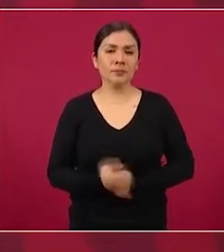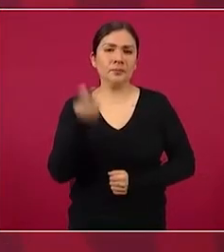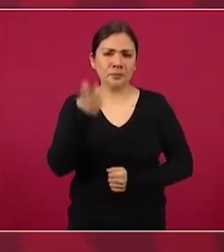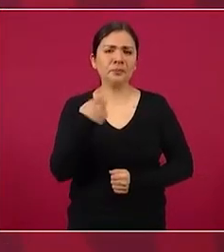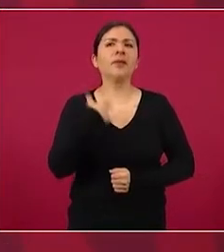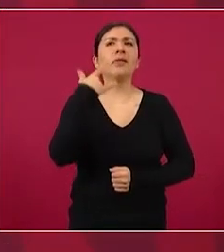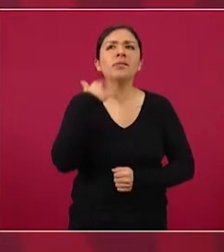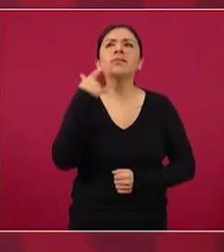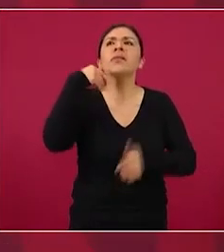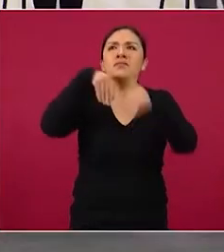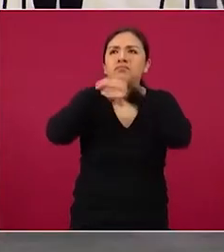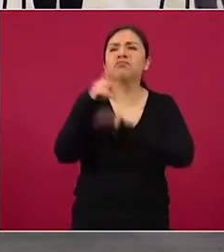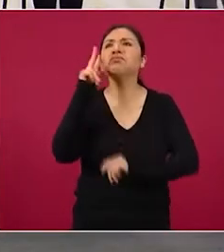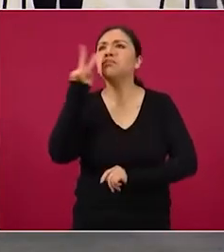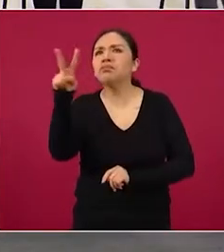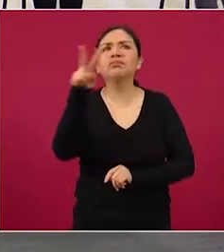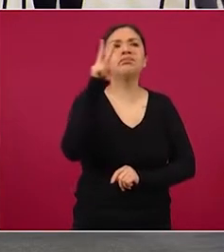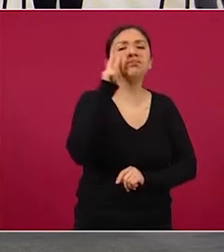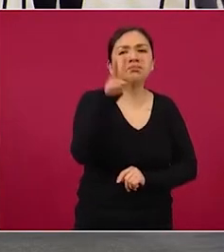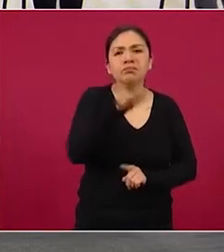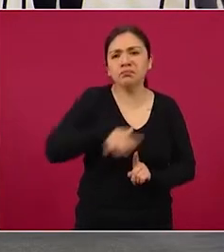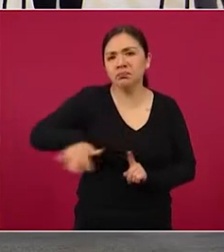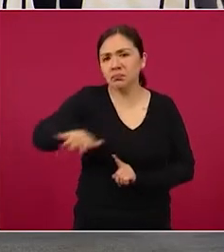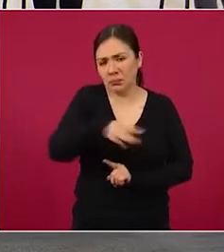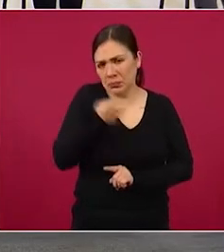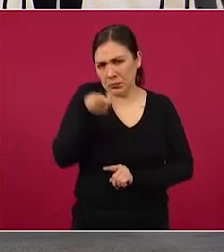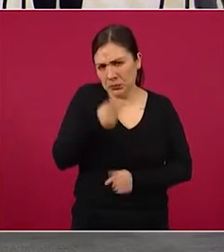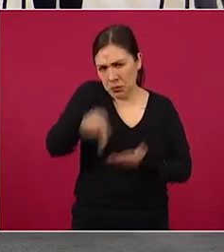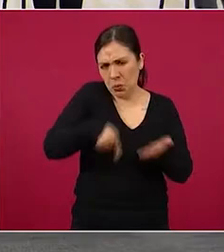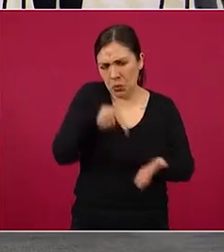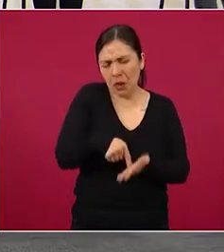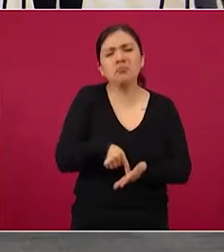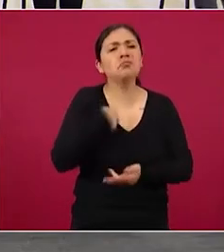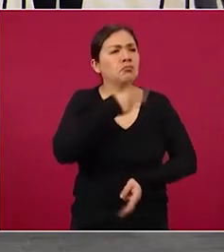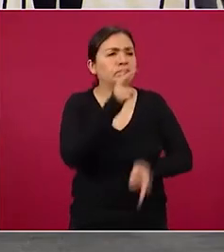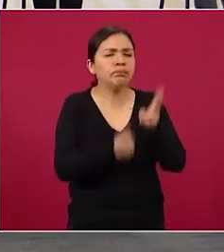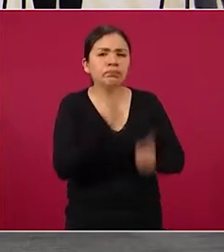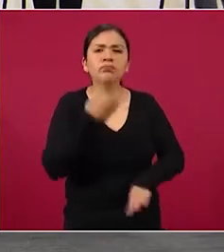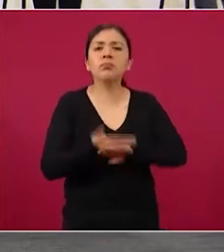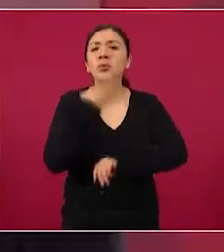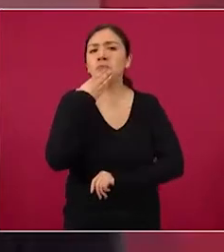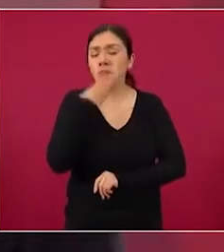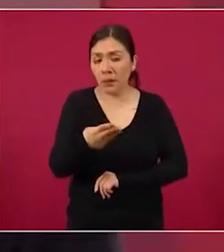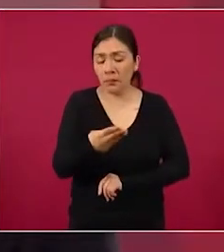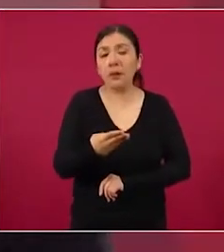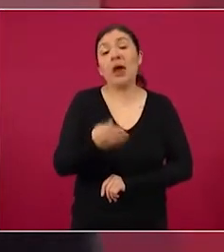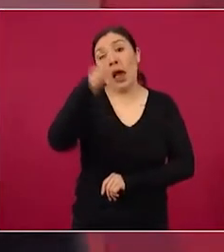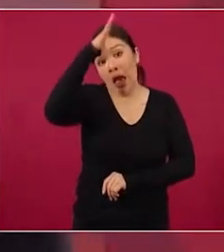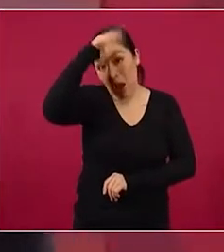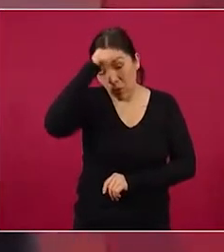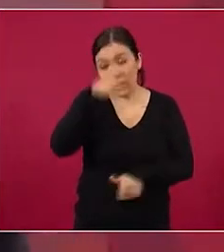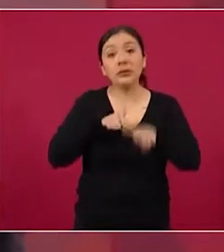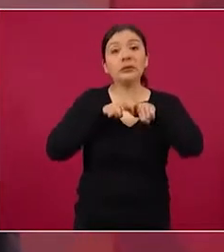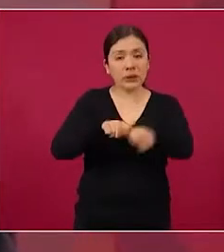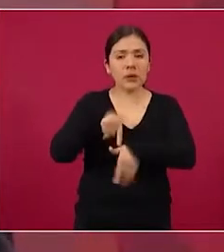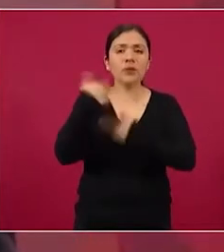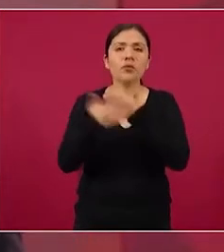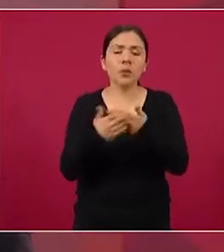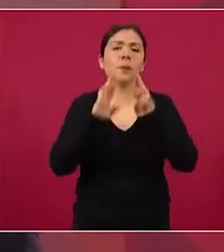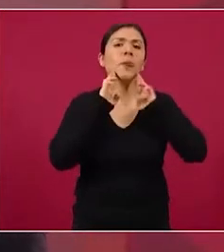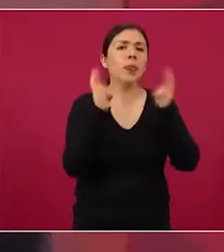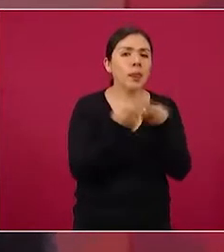recorrimos parte del palacio y fue muy buena conversación y quedamos en seguirnos reuniendo